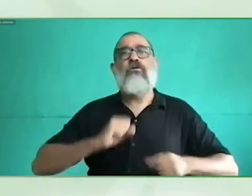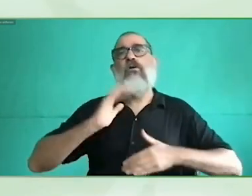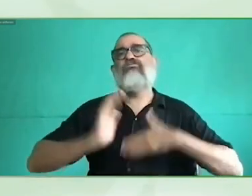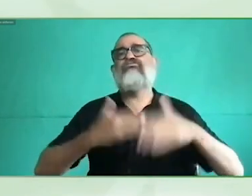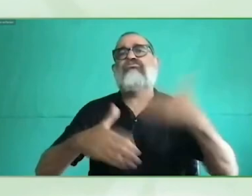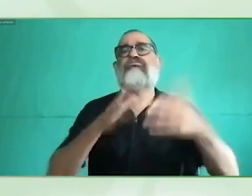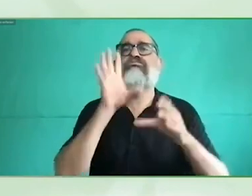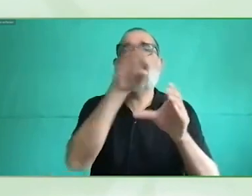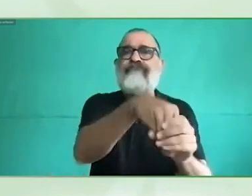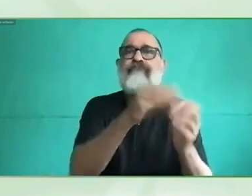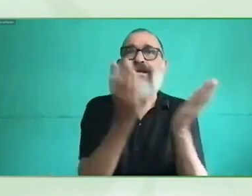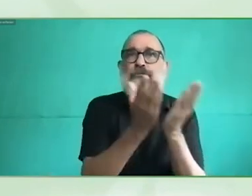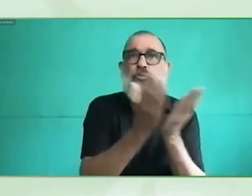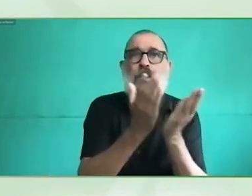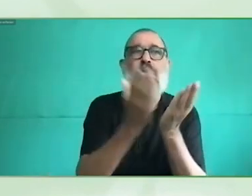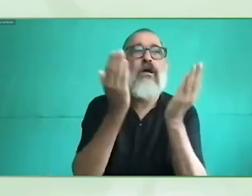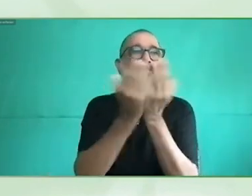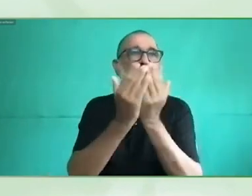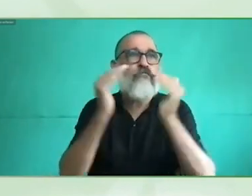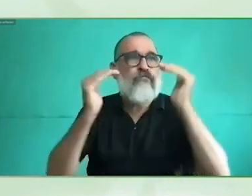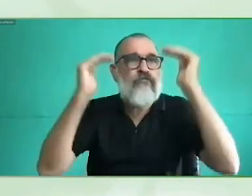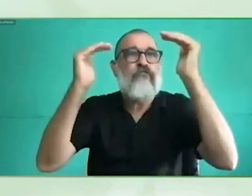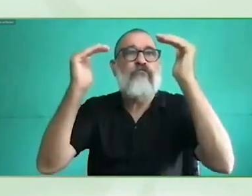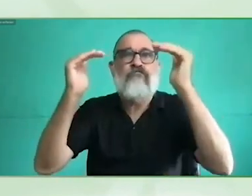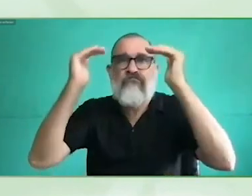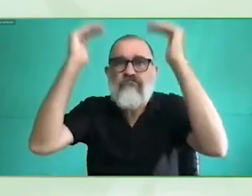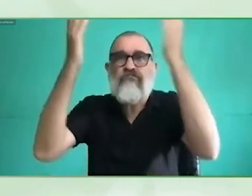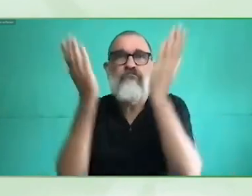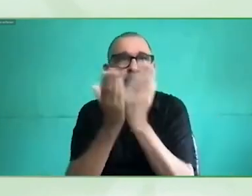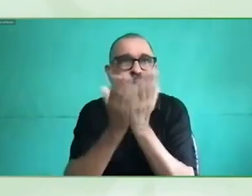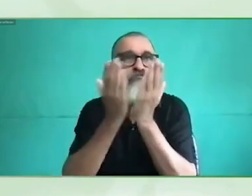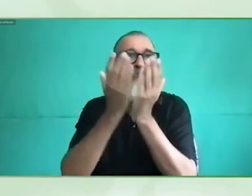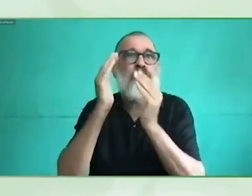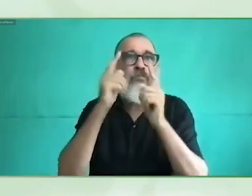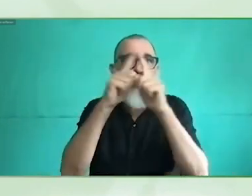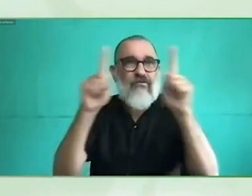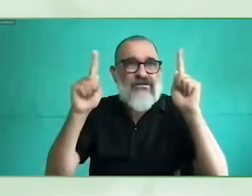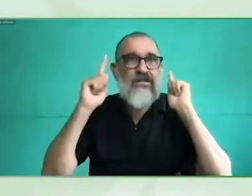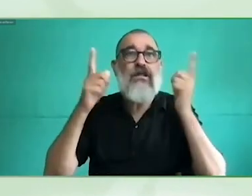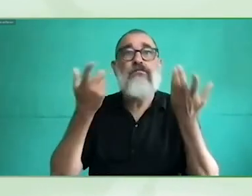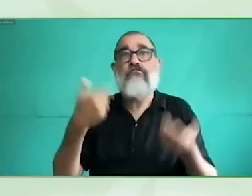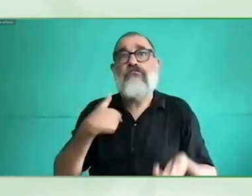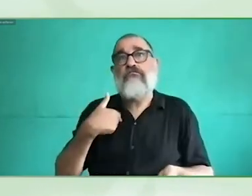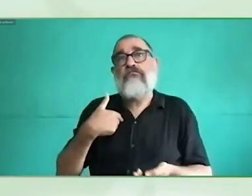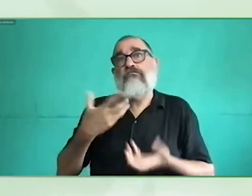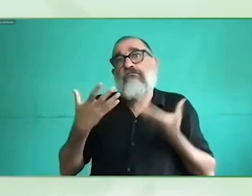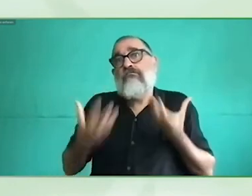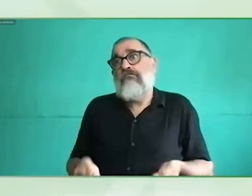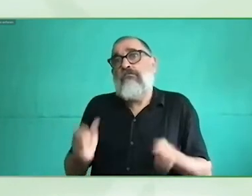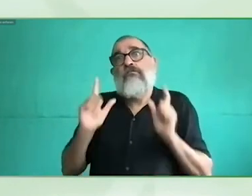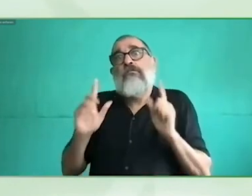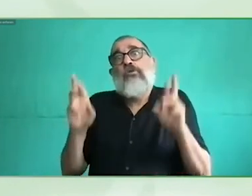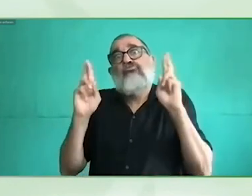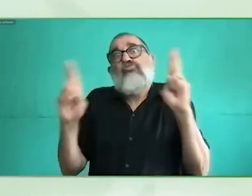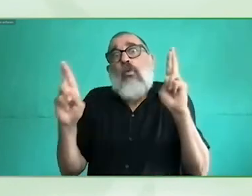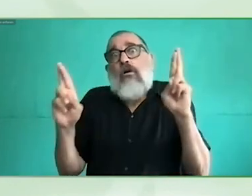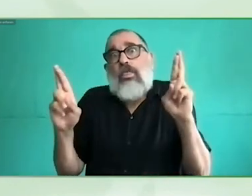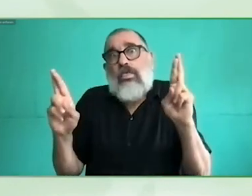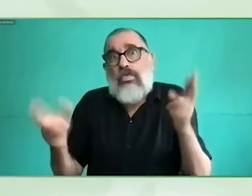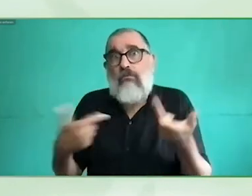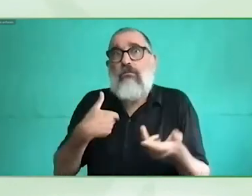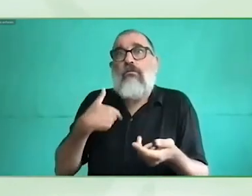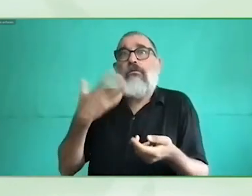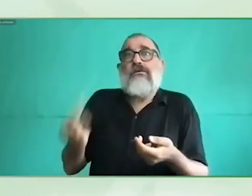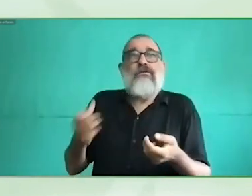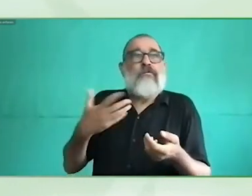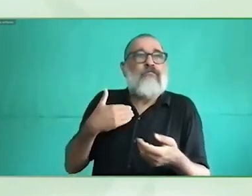creo que sí es muy complejo aún poder incluirse en la escuela en